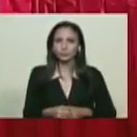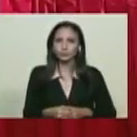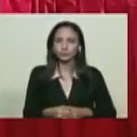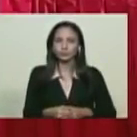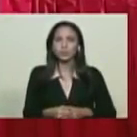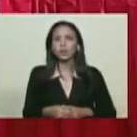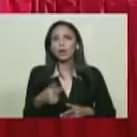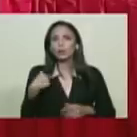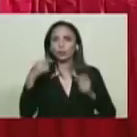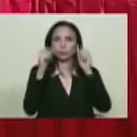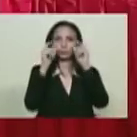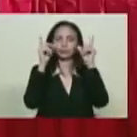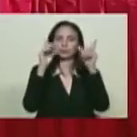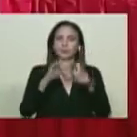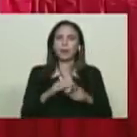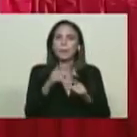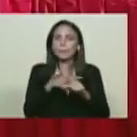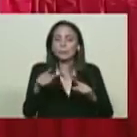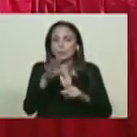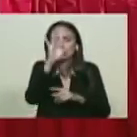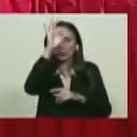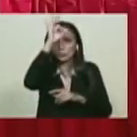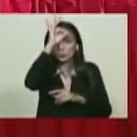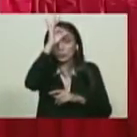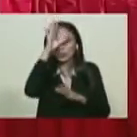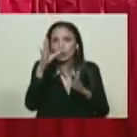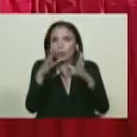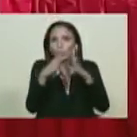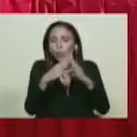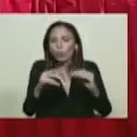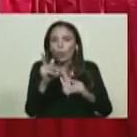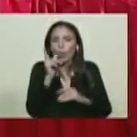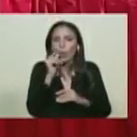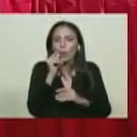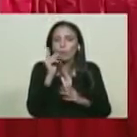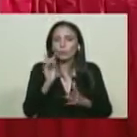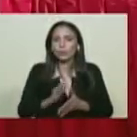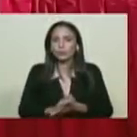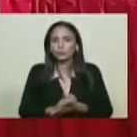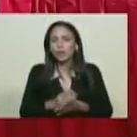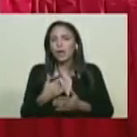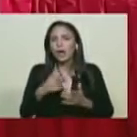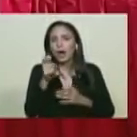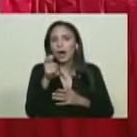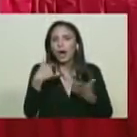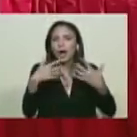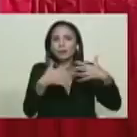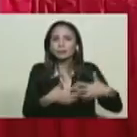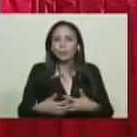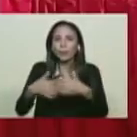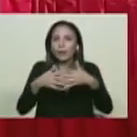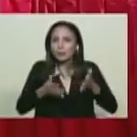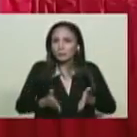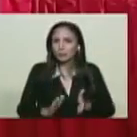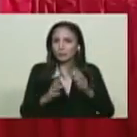Yo estaba indignado, pero yo no sabía que todos estos tipos tenían ciudadanía estadounidense,